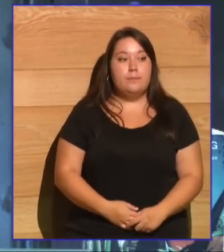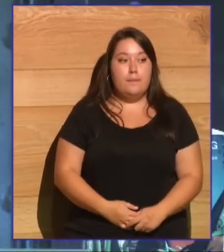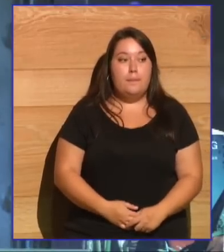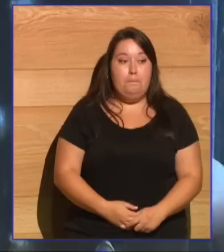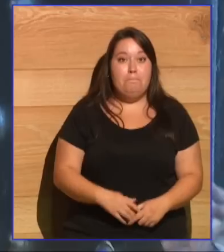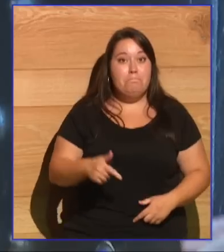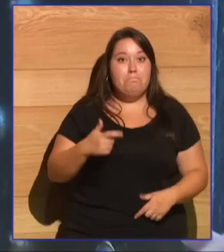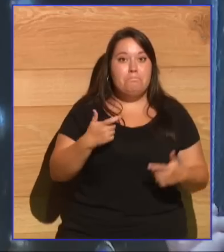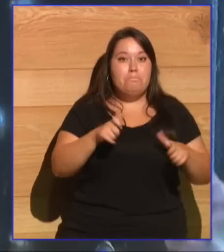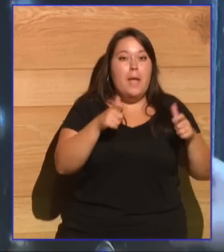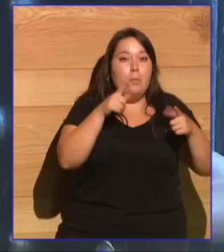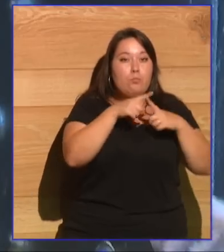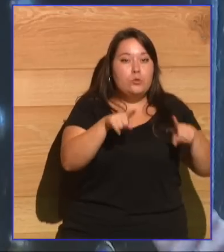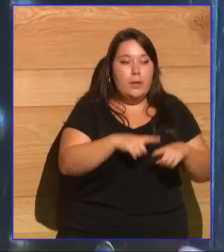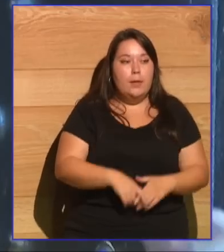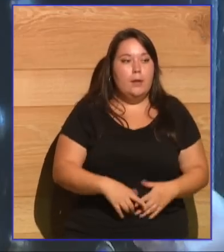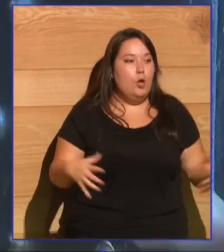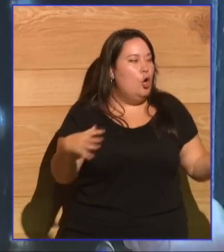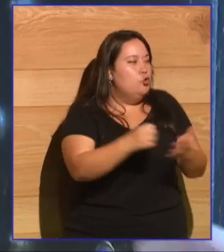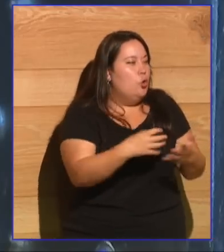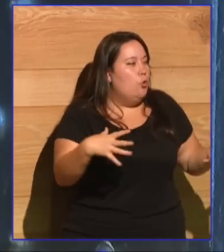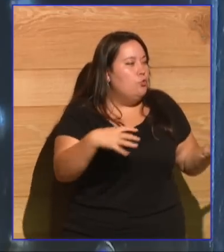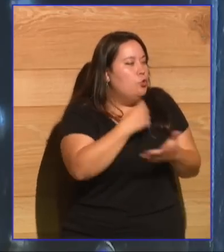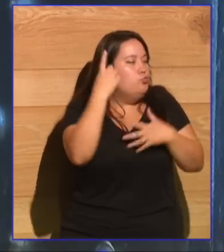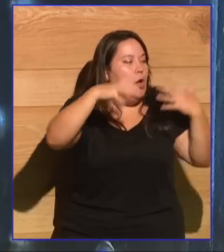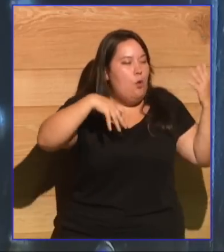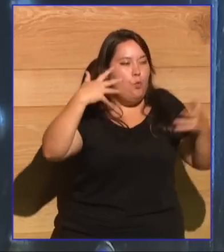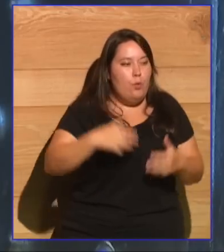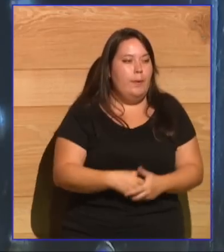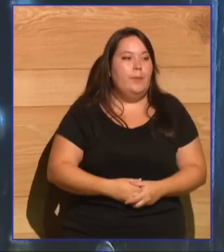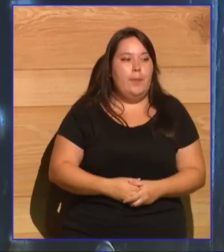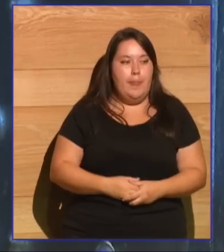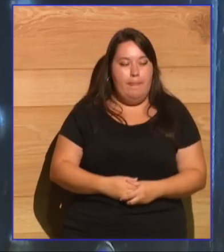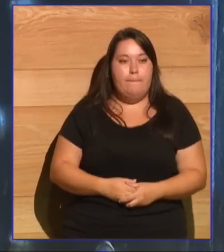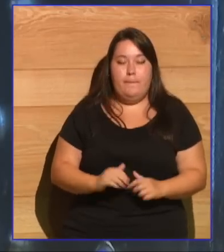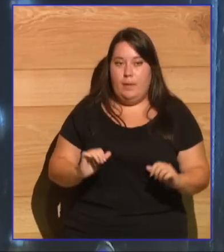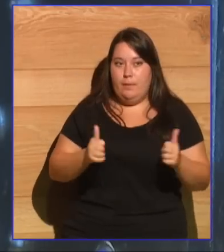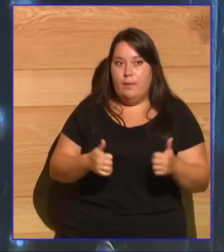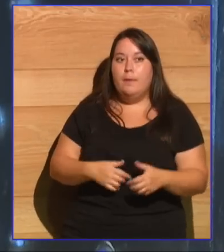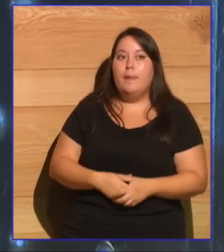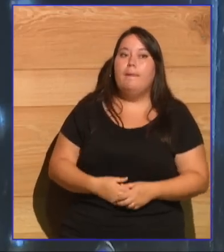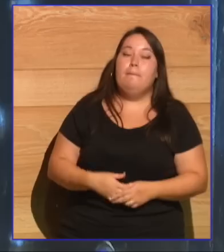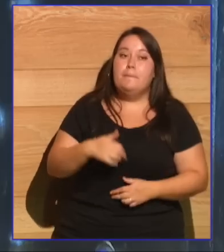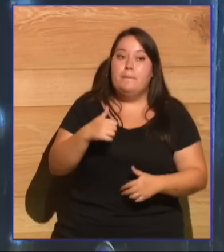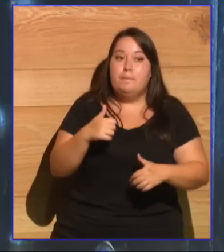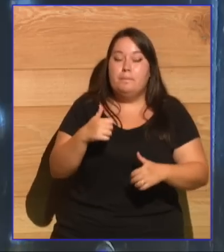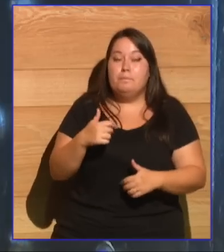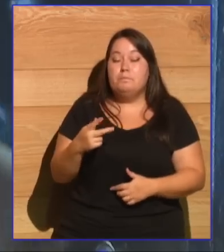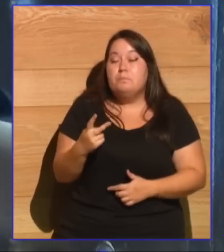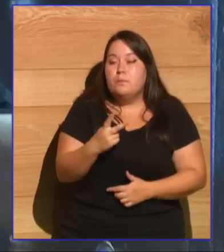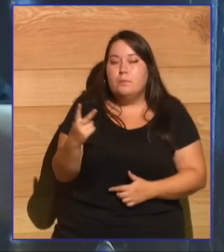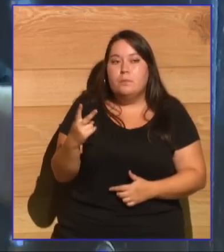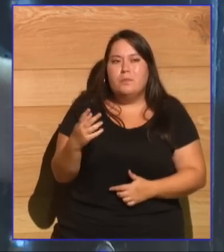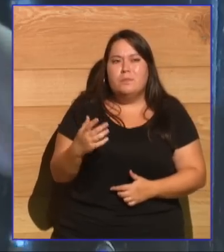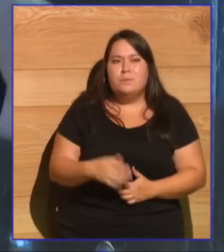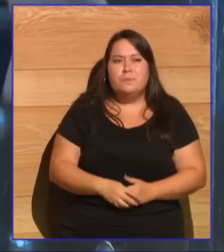esta pieza pero pero todos estaban de sol es una locura pieza de juan y duelos de face a mi